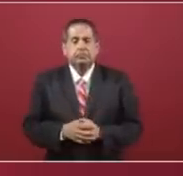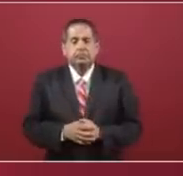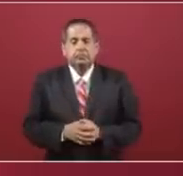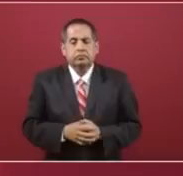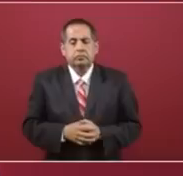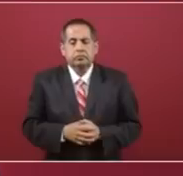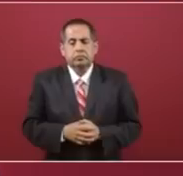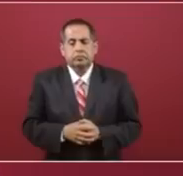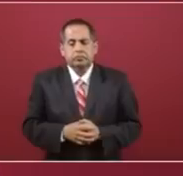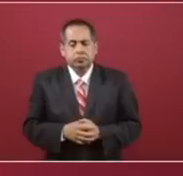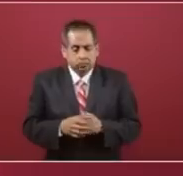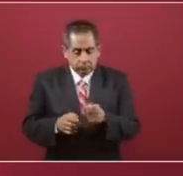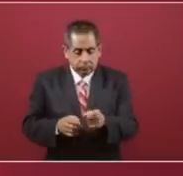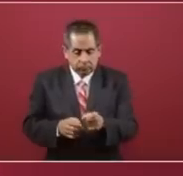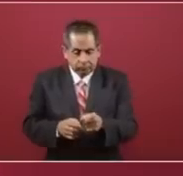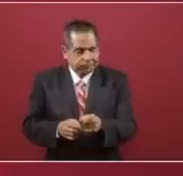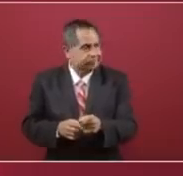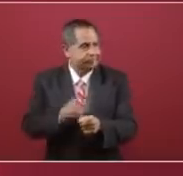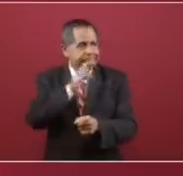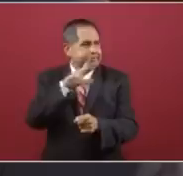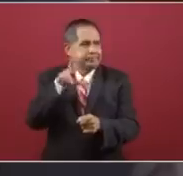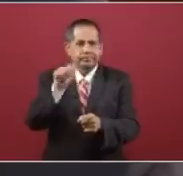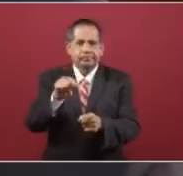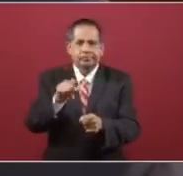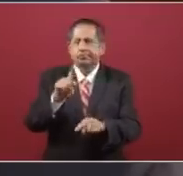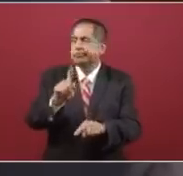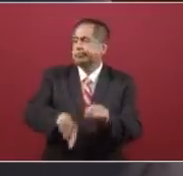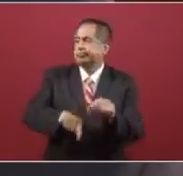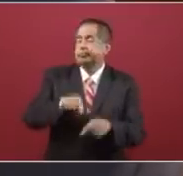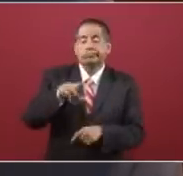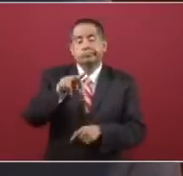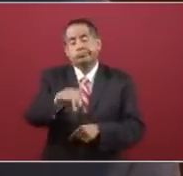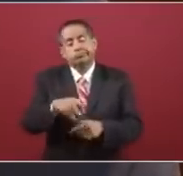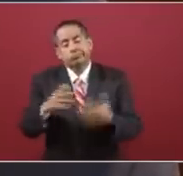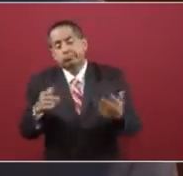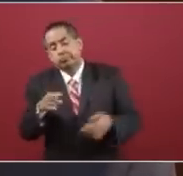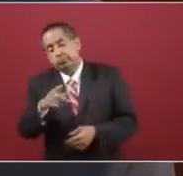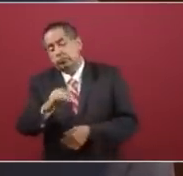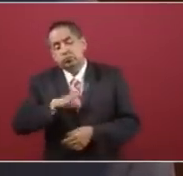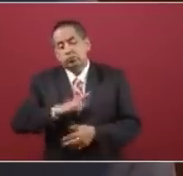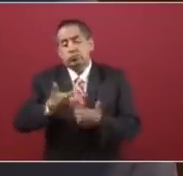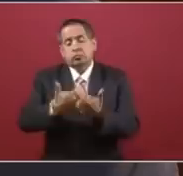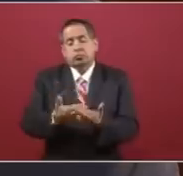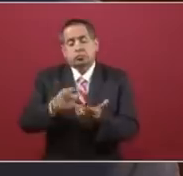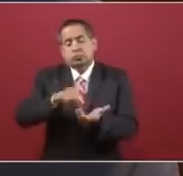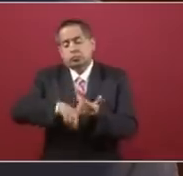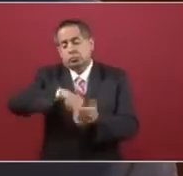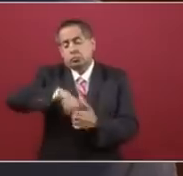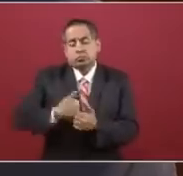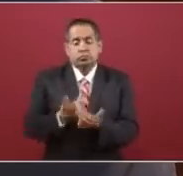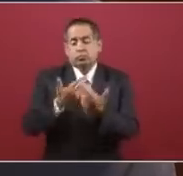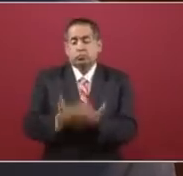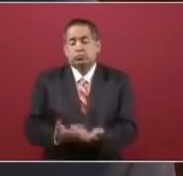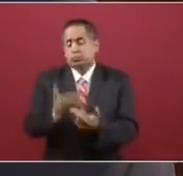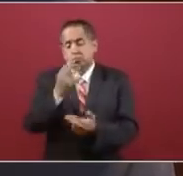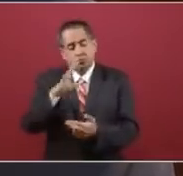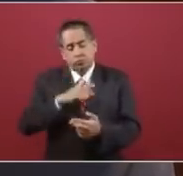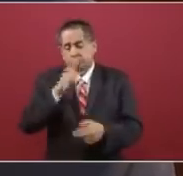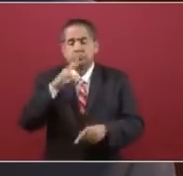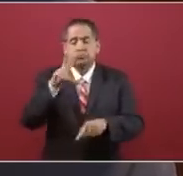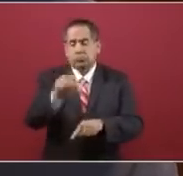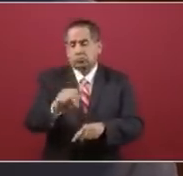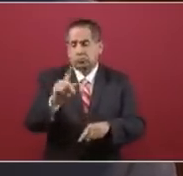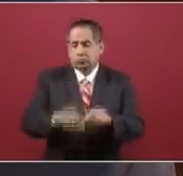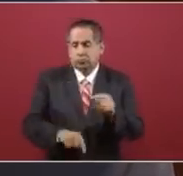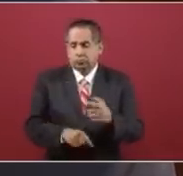y entonces la descalifican con el argumento de que no tenía solvencia económica.